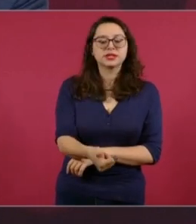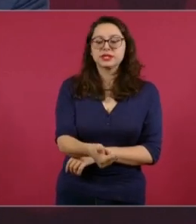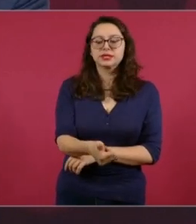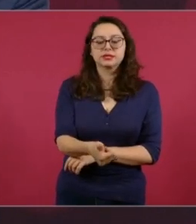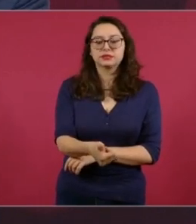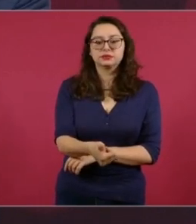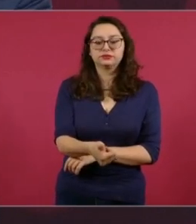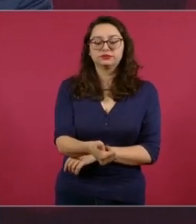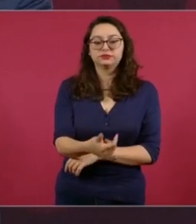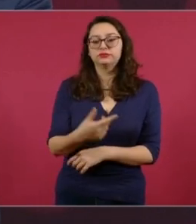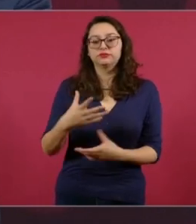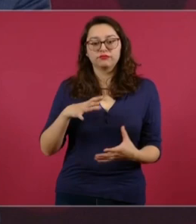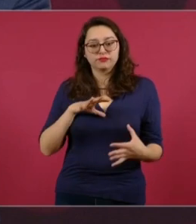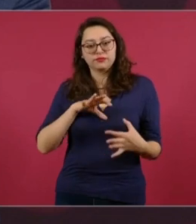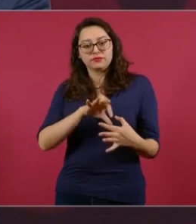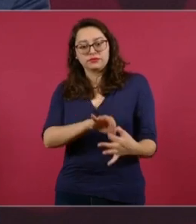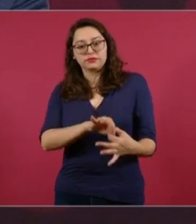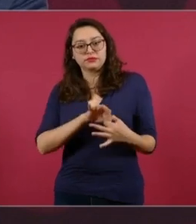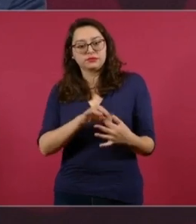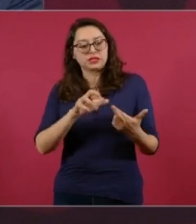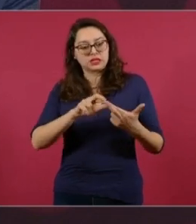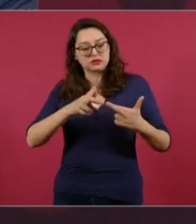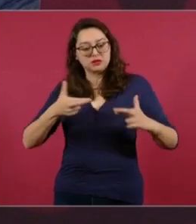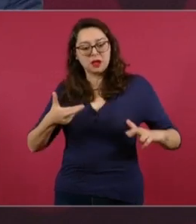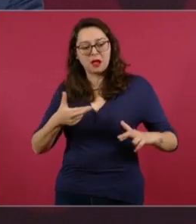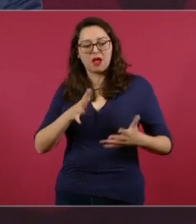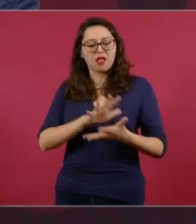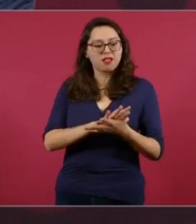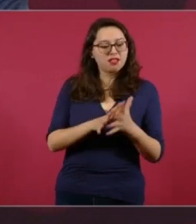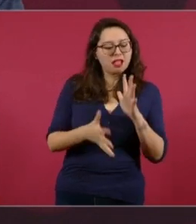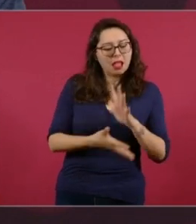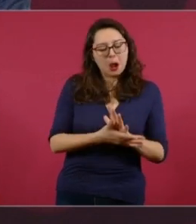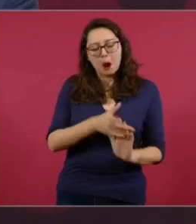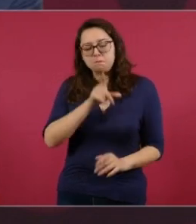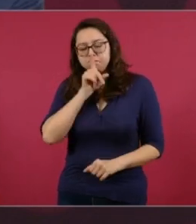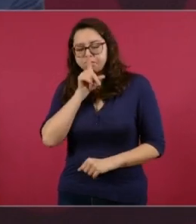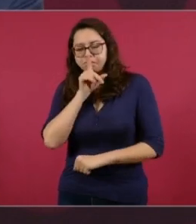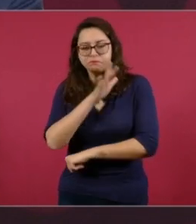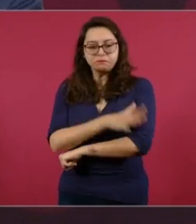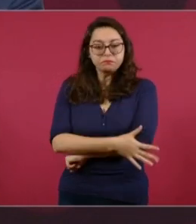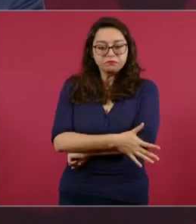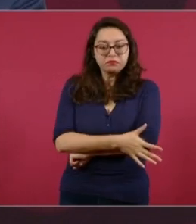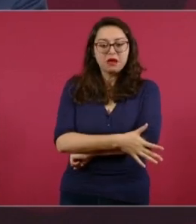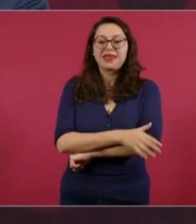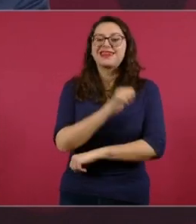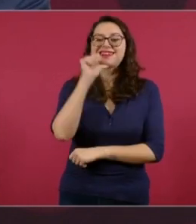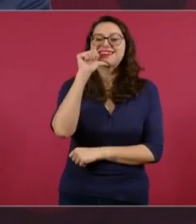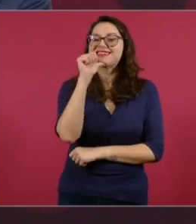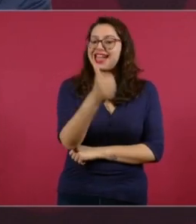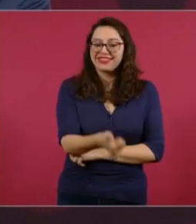No establecemos relaciones de complicidad con nadie.